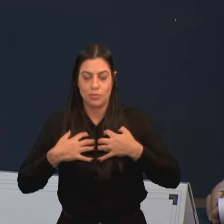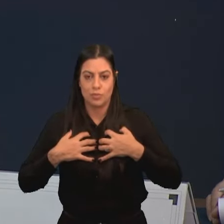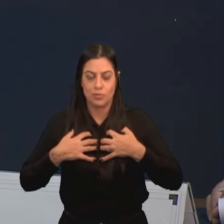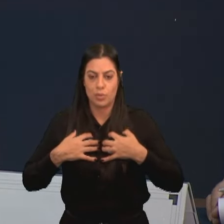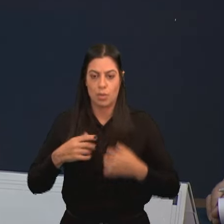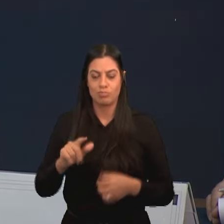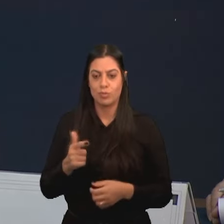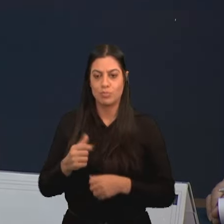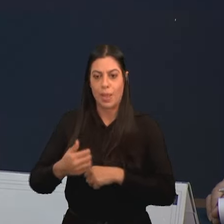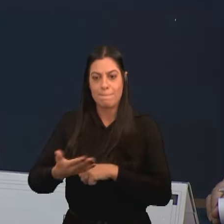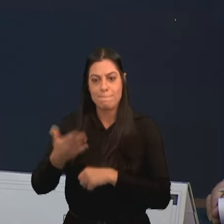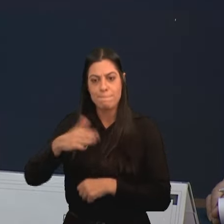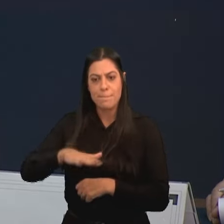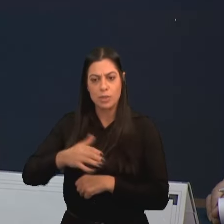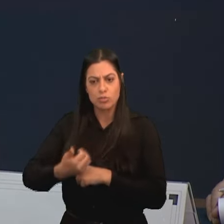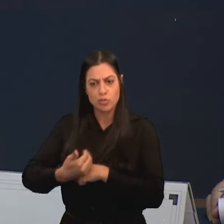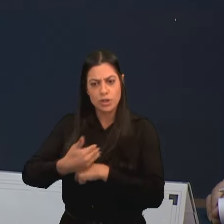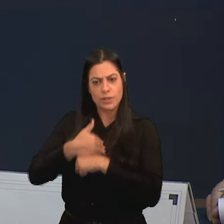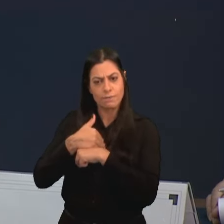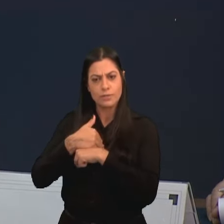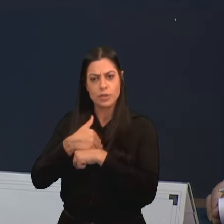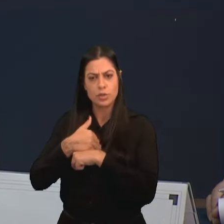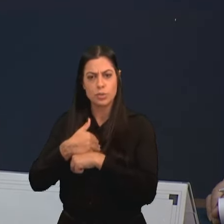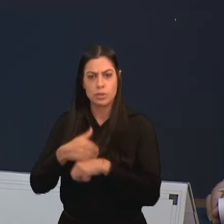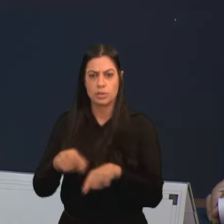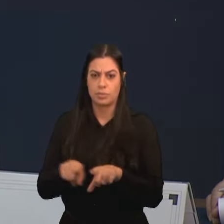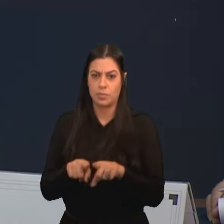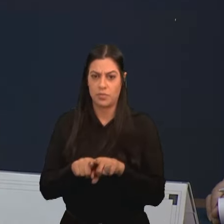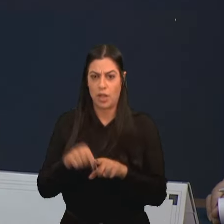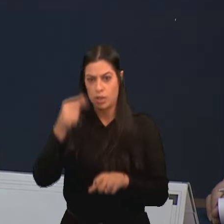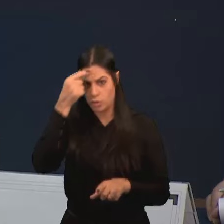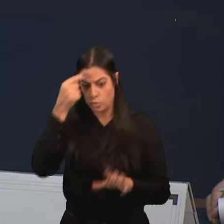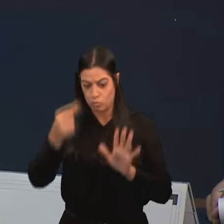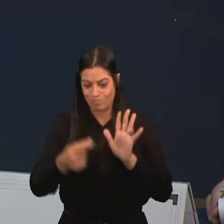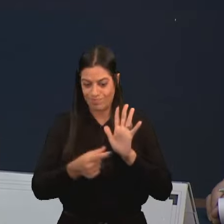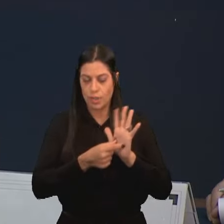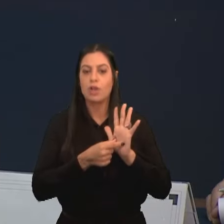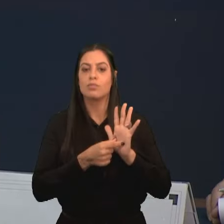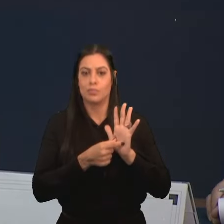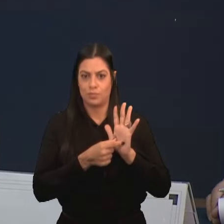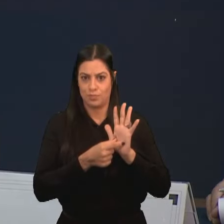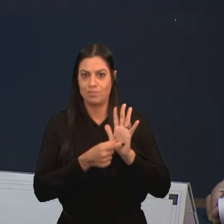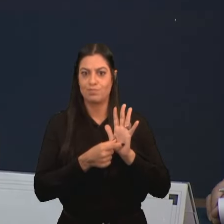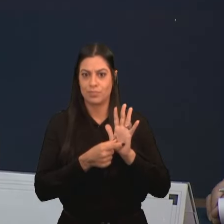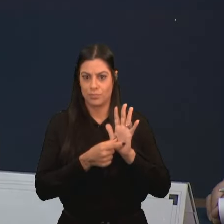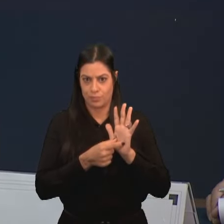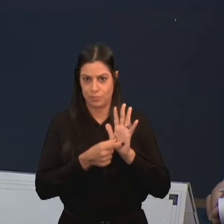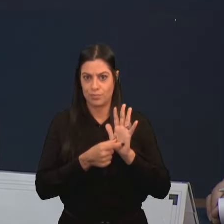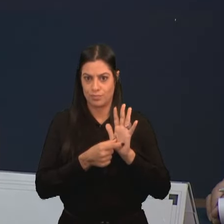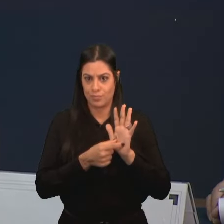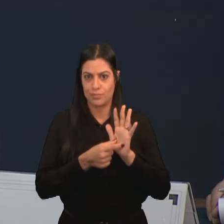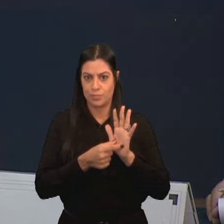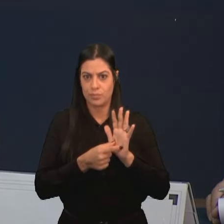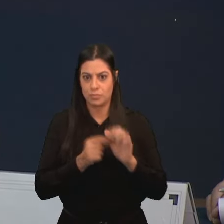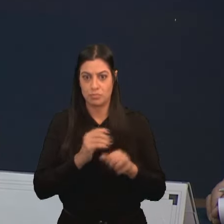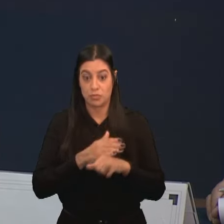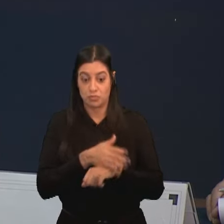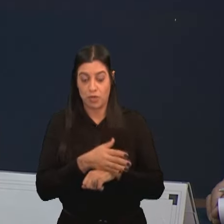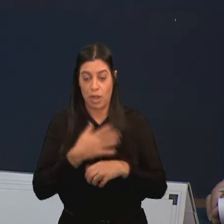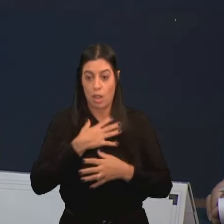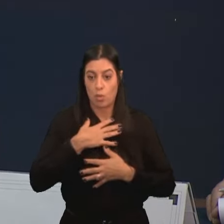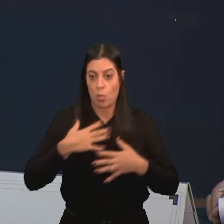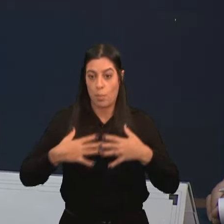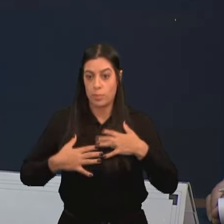menos invasivos es el uso de algoritmos de inteligencia artificial para